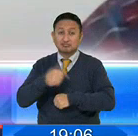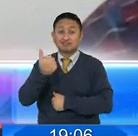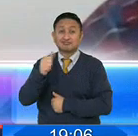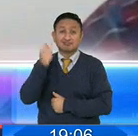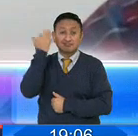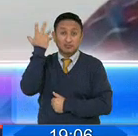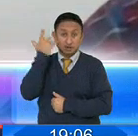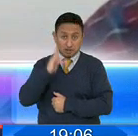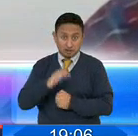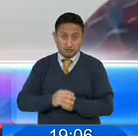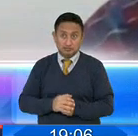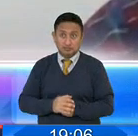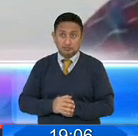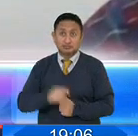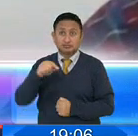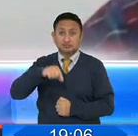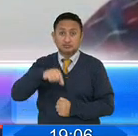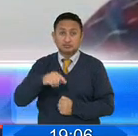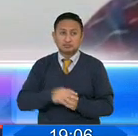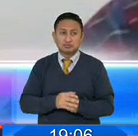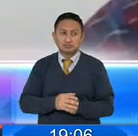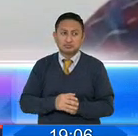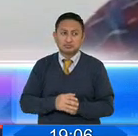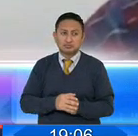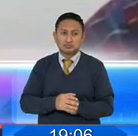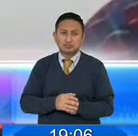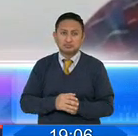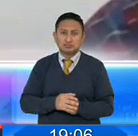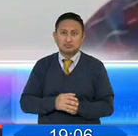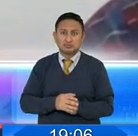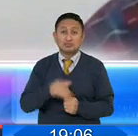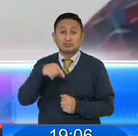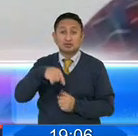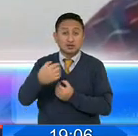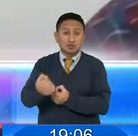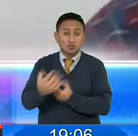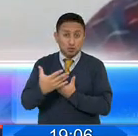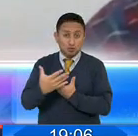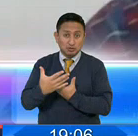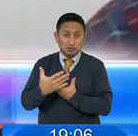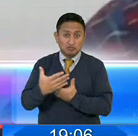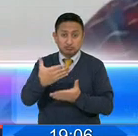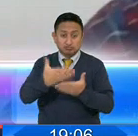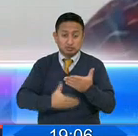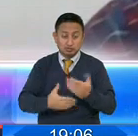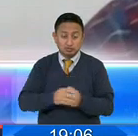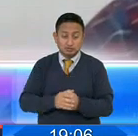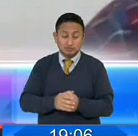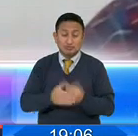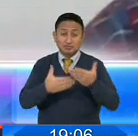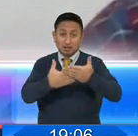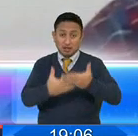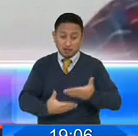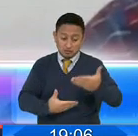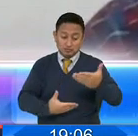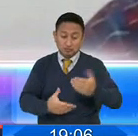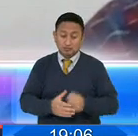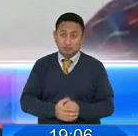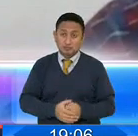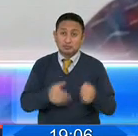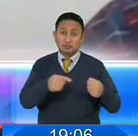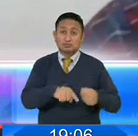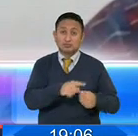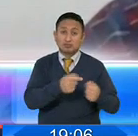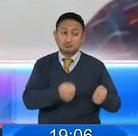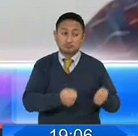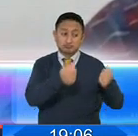que evacuarse, digamos, y formularse un informe, el mismo que tendría que ser conocido